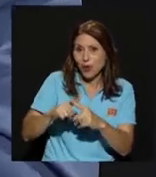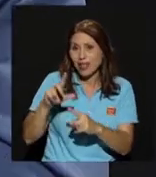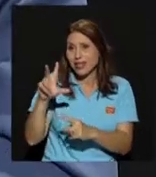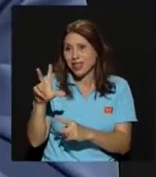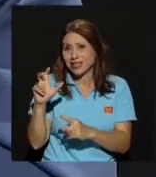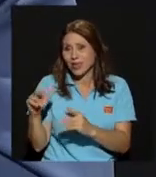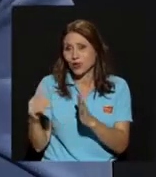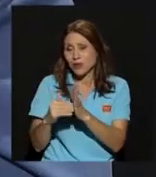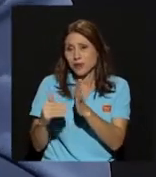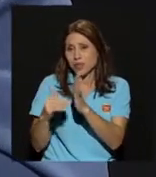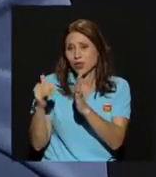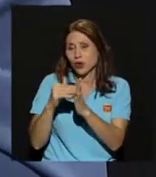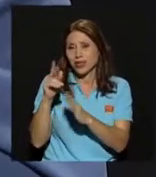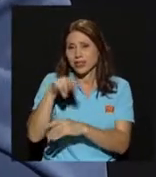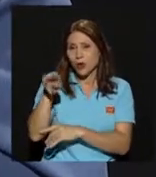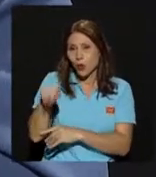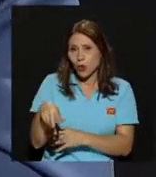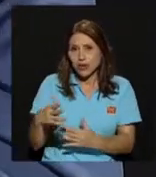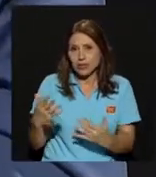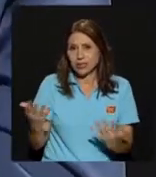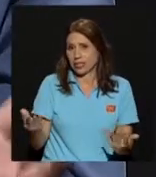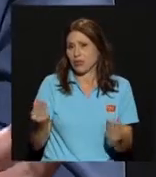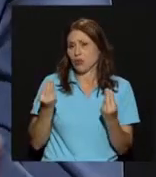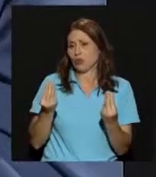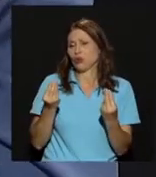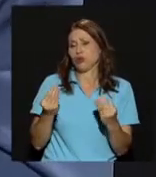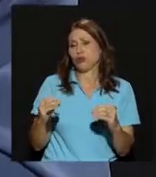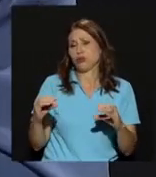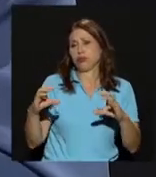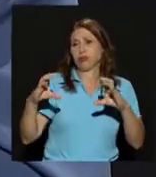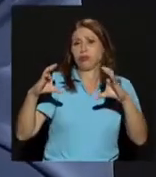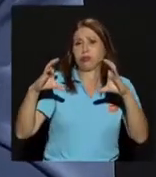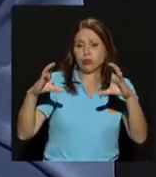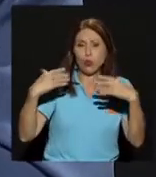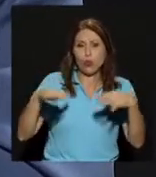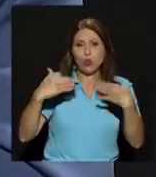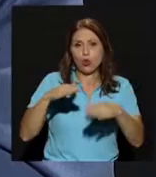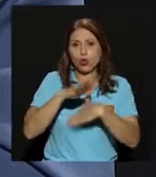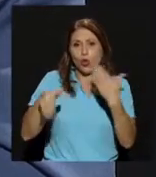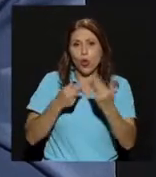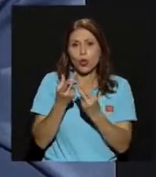de cosas es todo el dinero del mundo